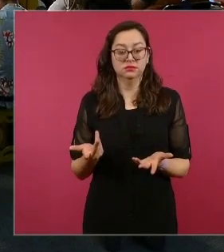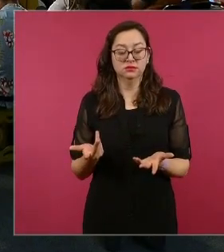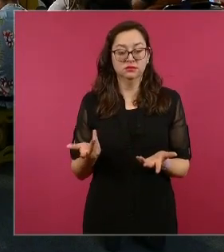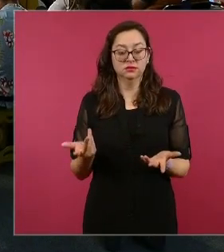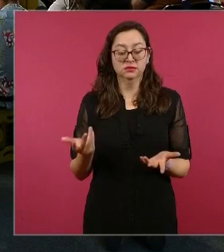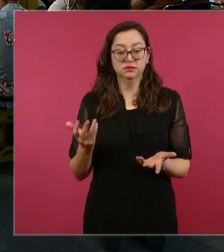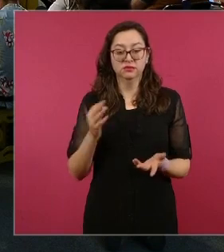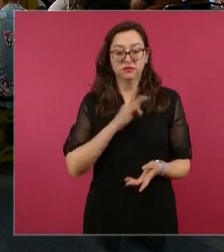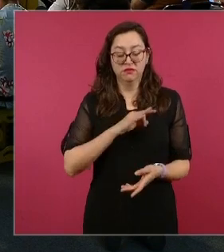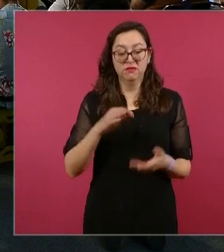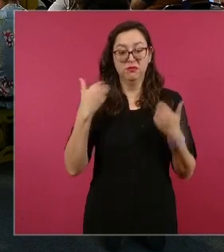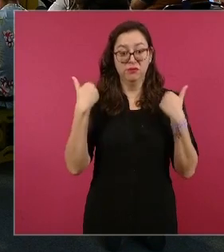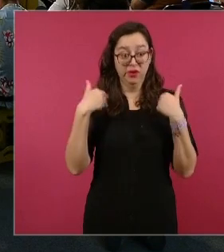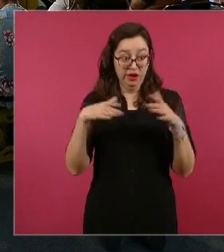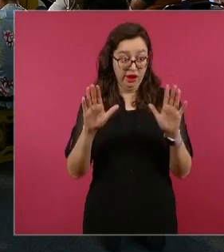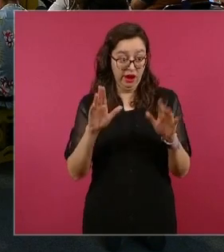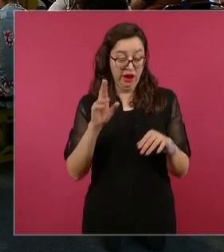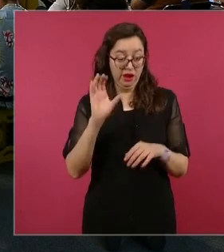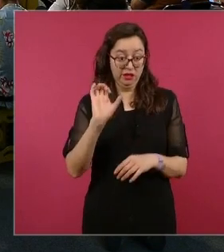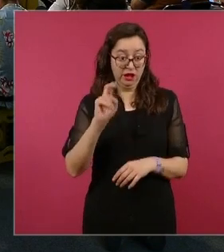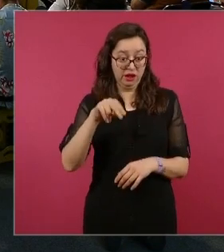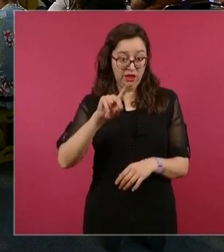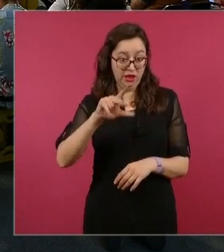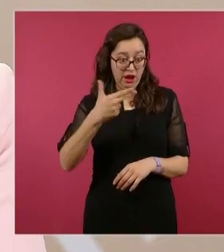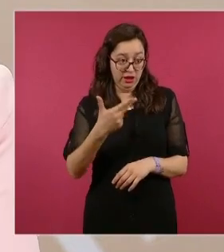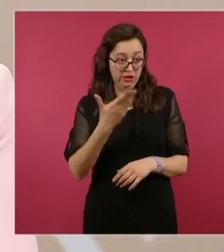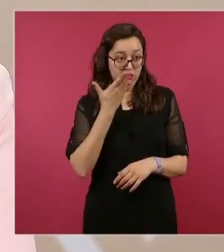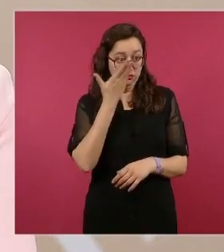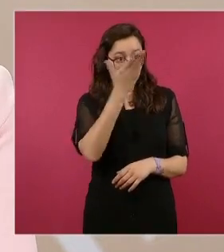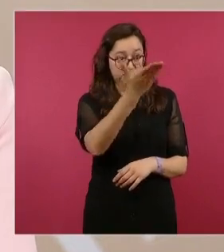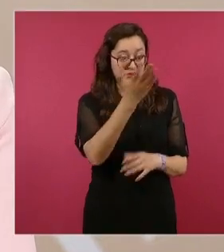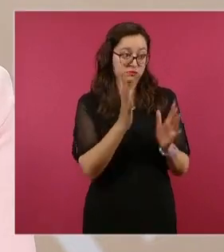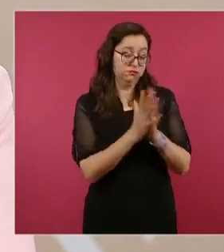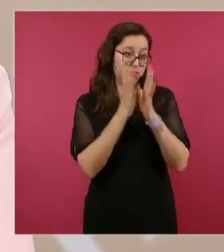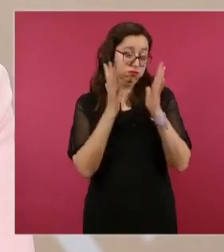la participación de la Comisión Nacional de Derechos Humanos.